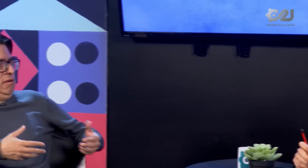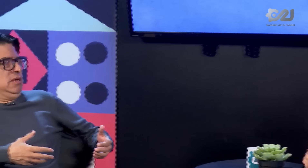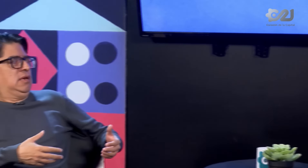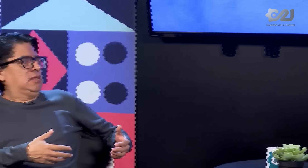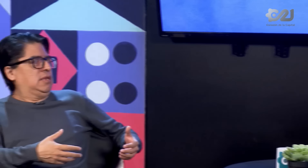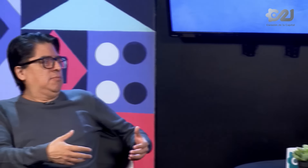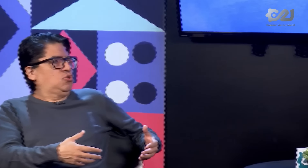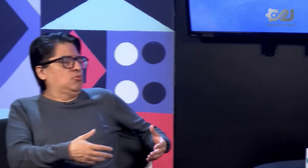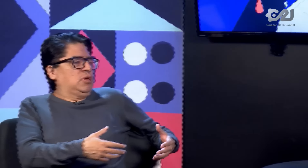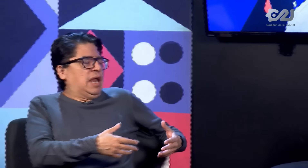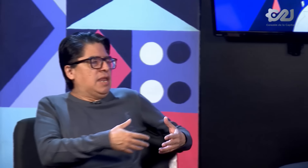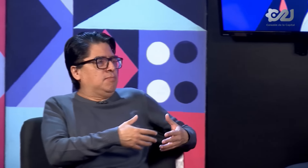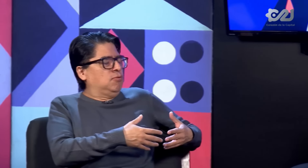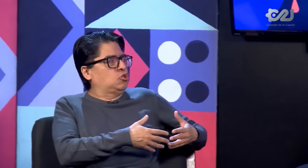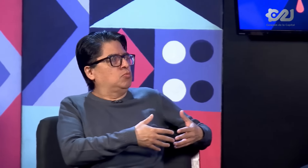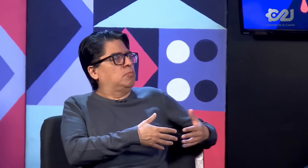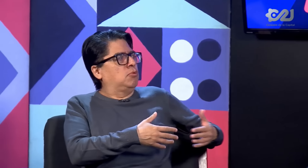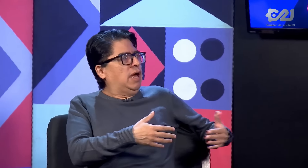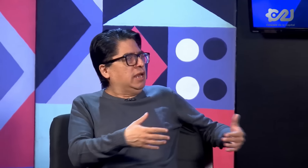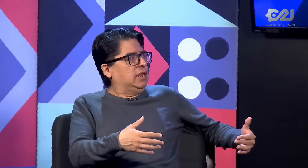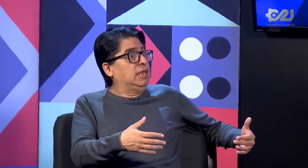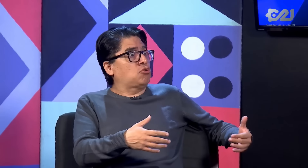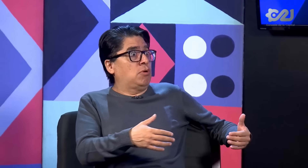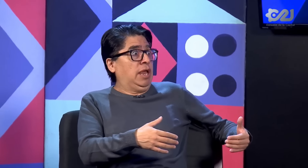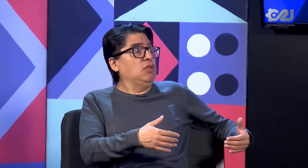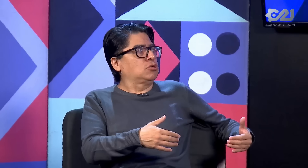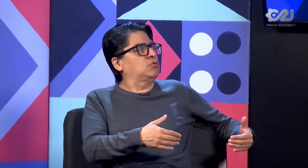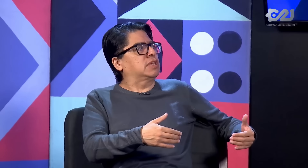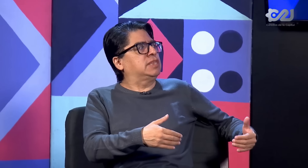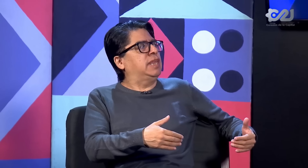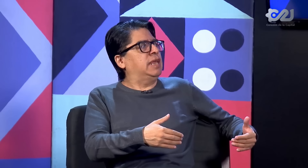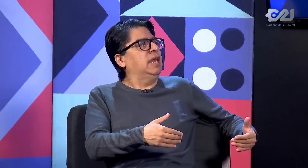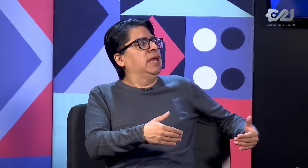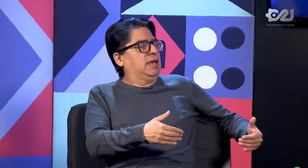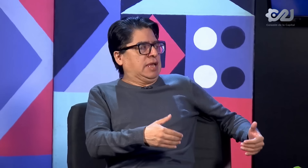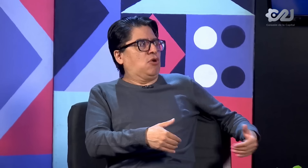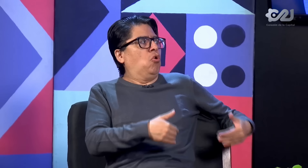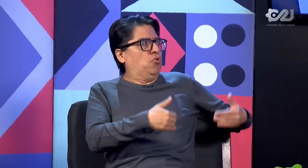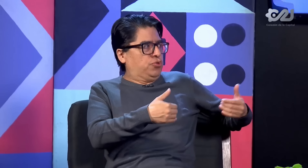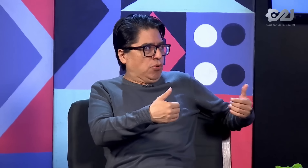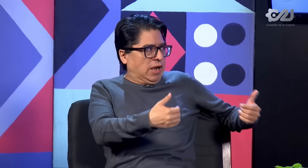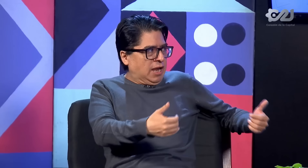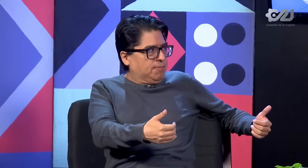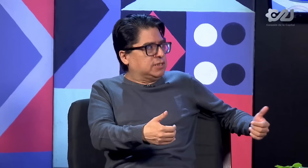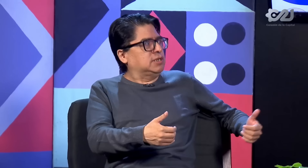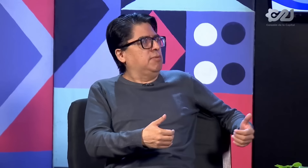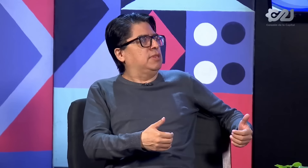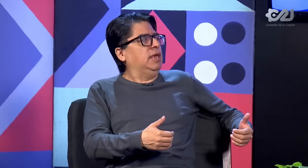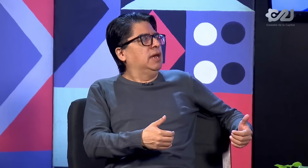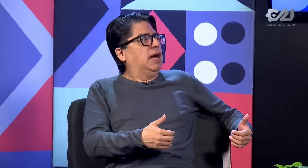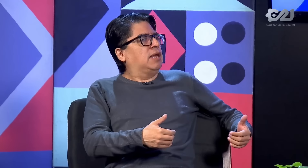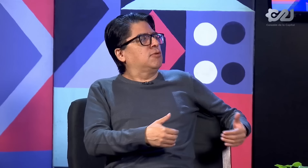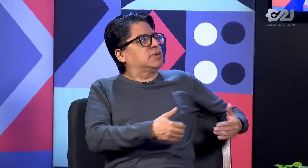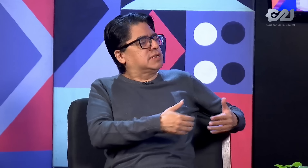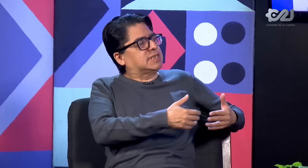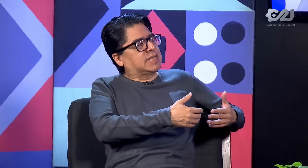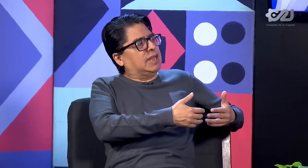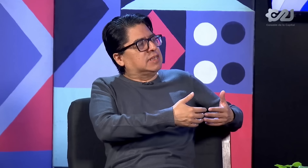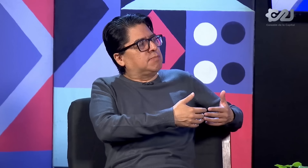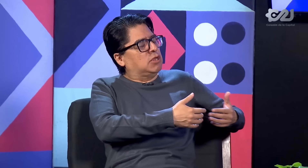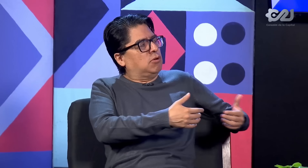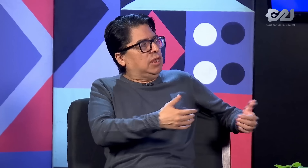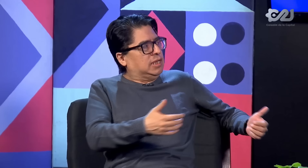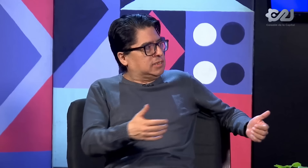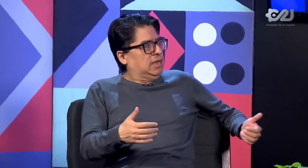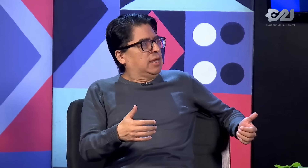expresar. Tenemos un gran impulso popular y son ellos los que tienen que controlar precisamente a todas esas